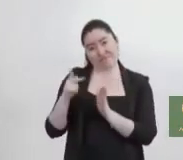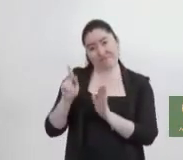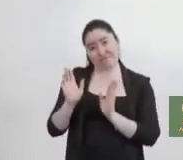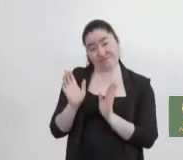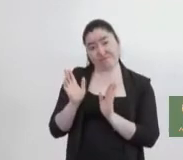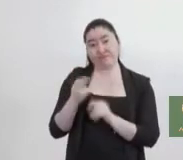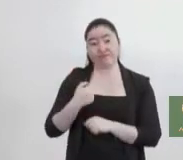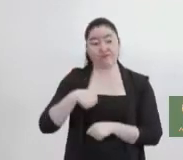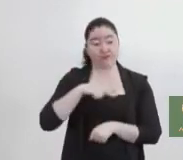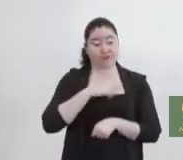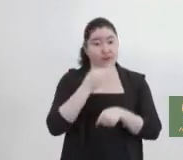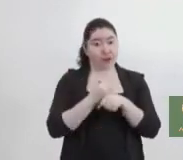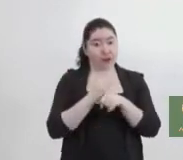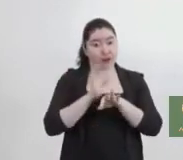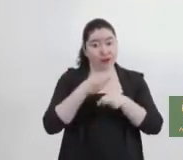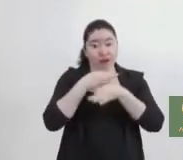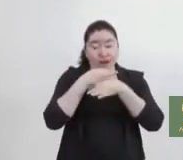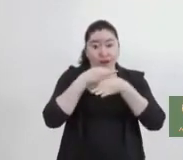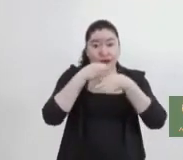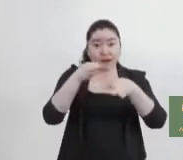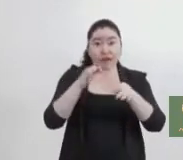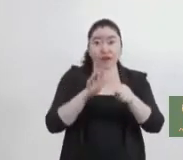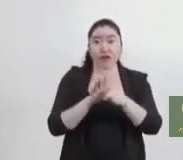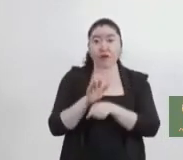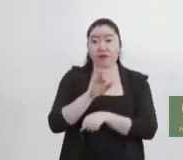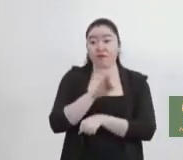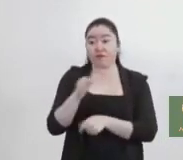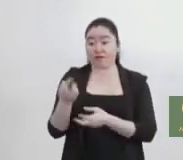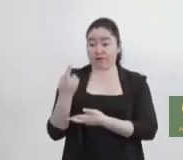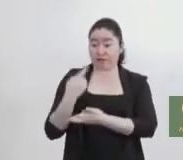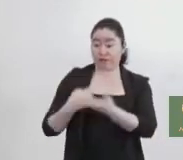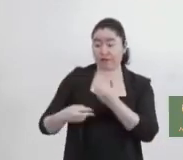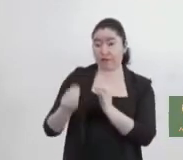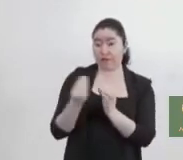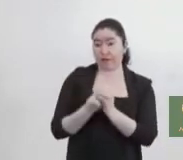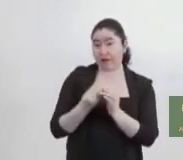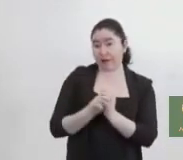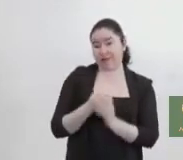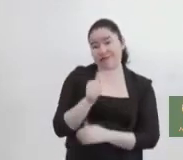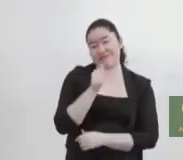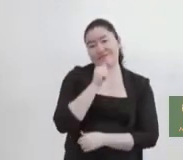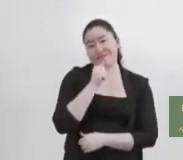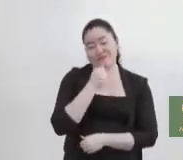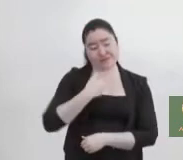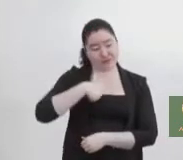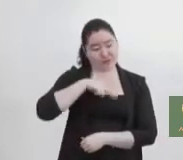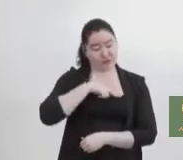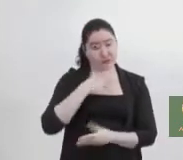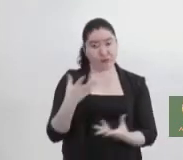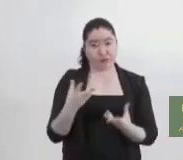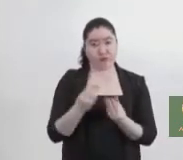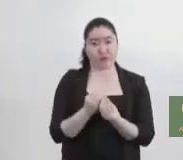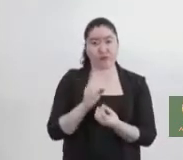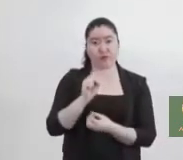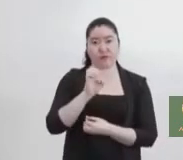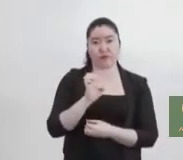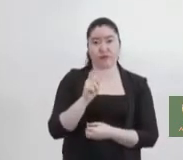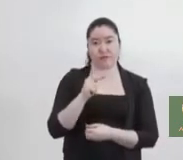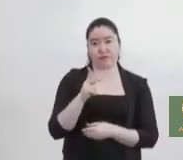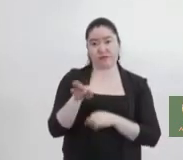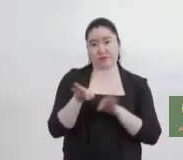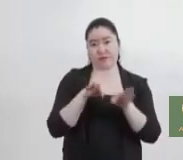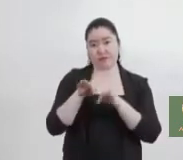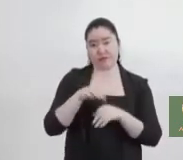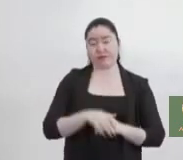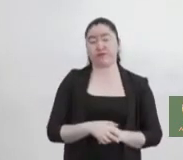podríamos anunciarlo en este momento. Estaríamos pues trabajando con la SEP para poderlo informar. ¿Cuántos